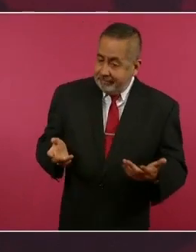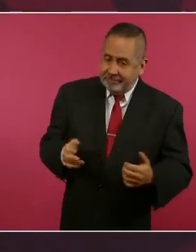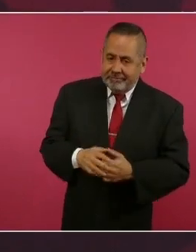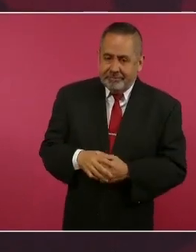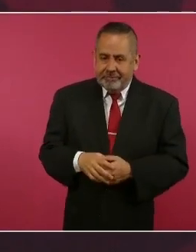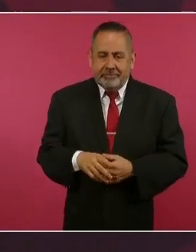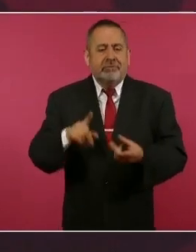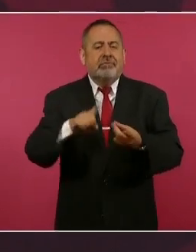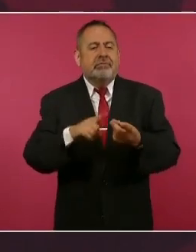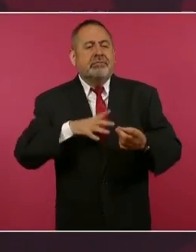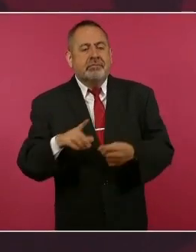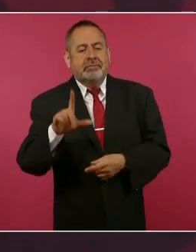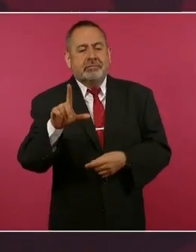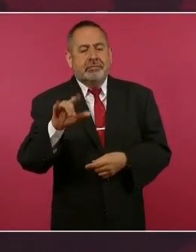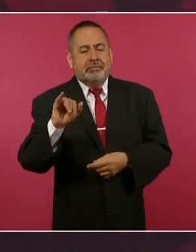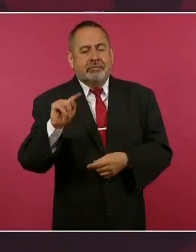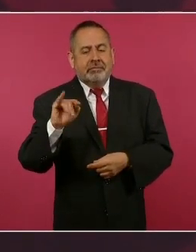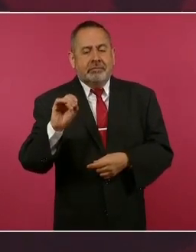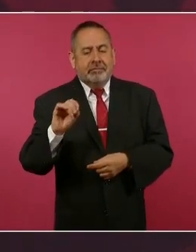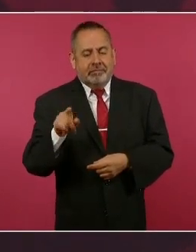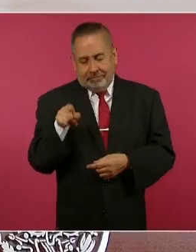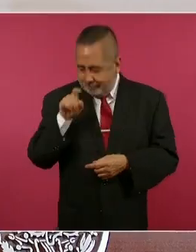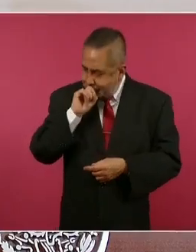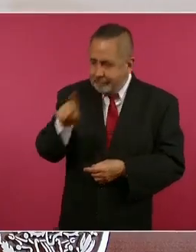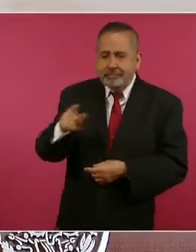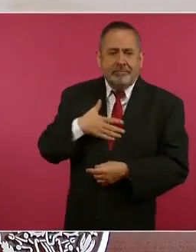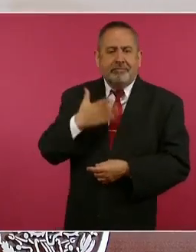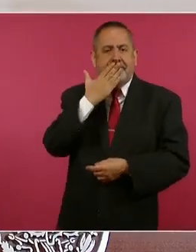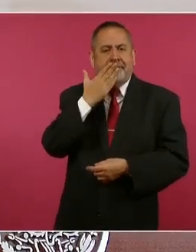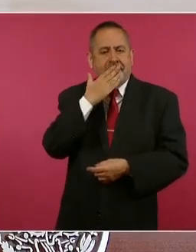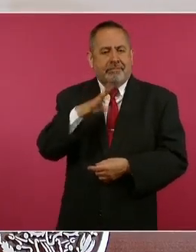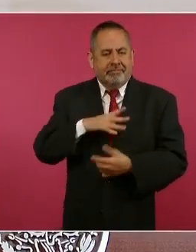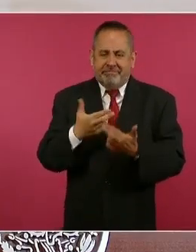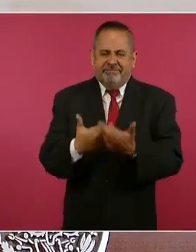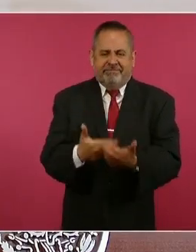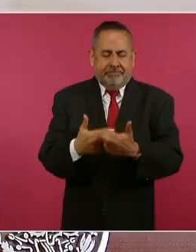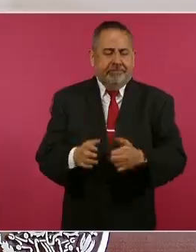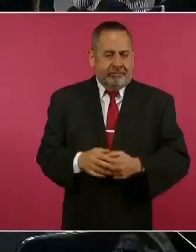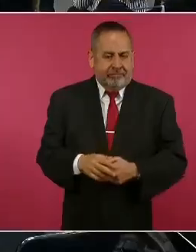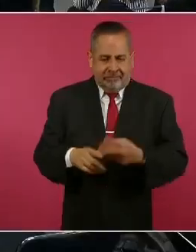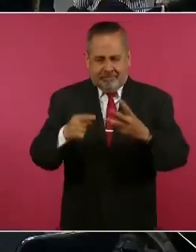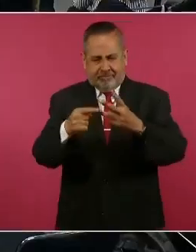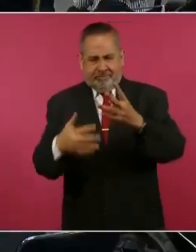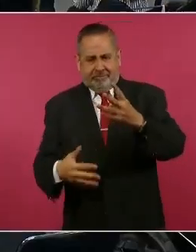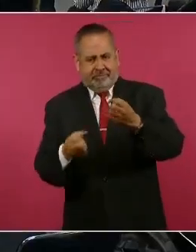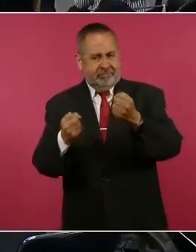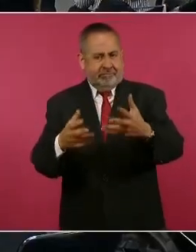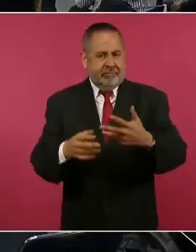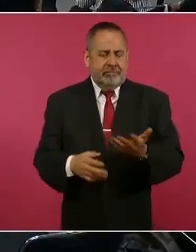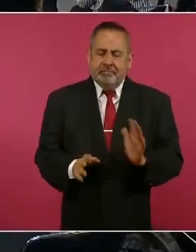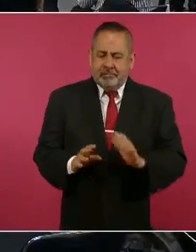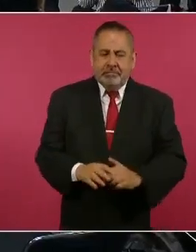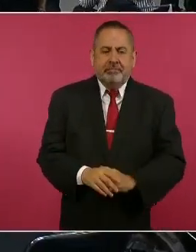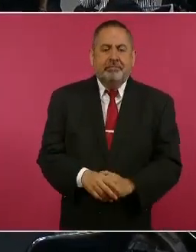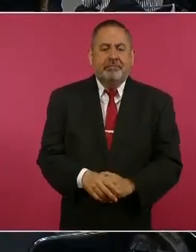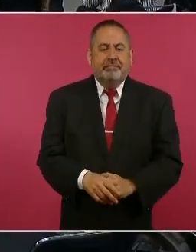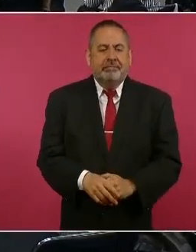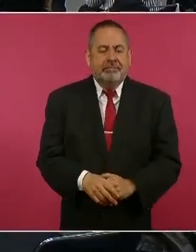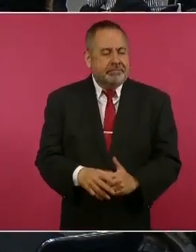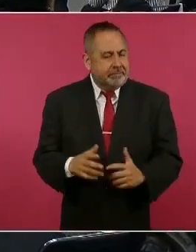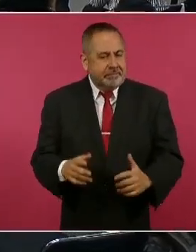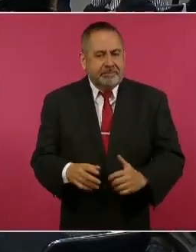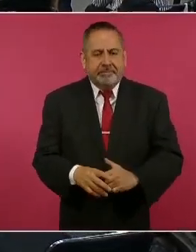¿Dónde hay litio? También en Sonora. Y grafito y muchos otros minerales. Sí, ¿no? Eso. Bueno,